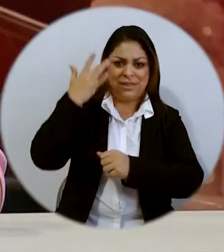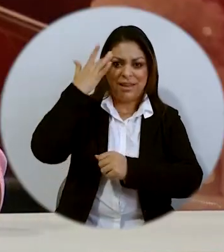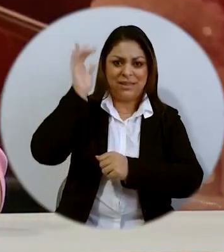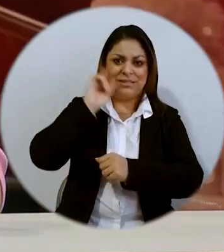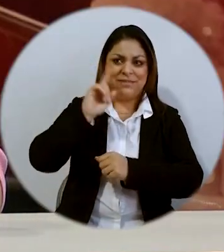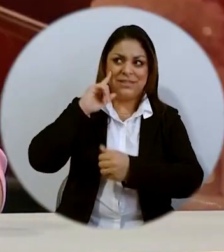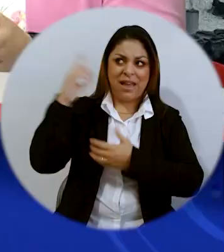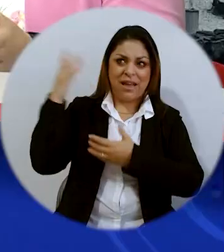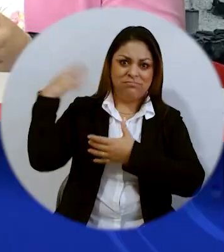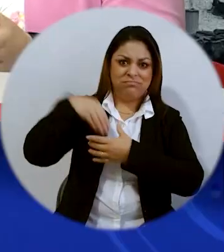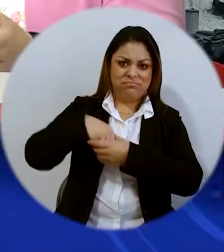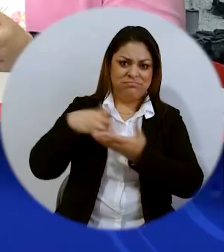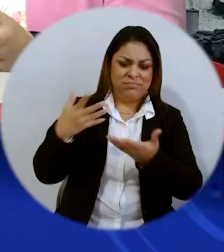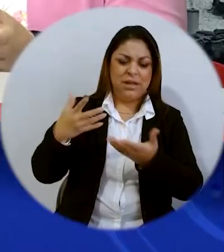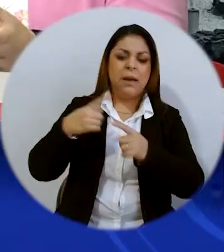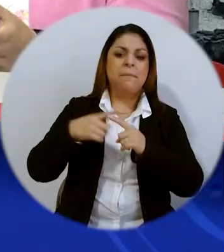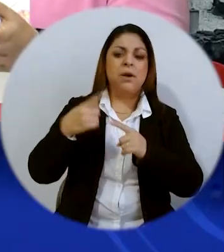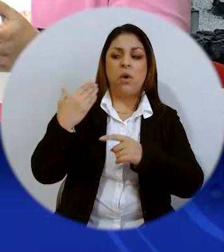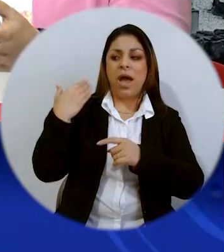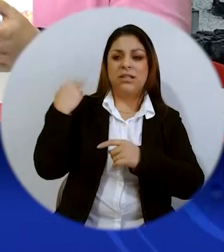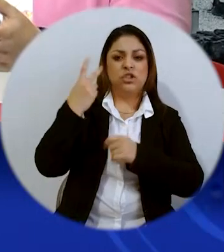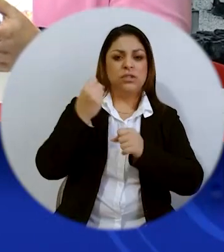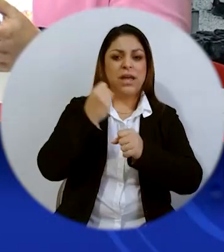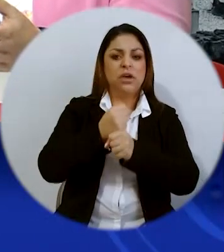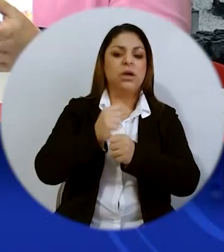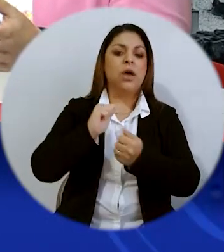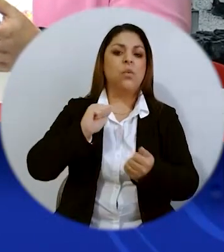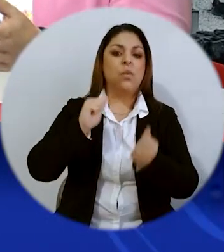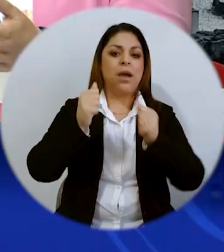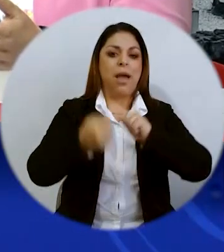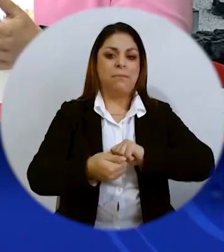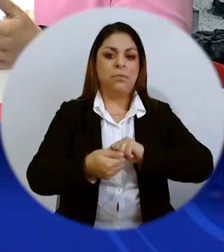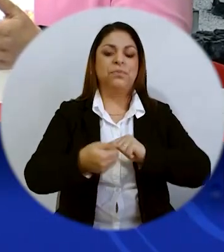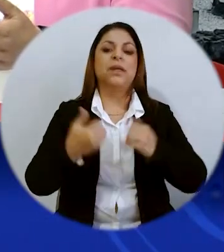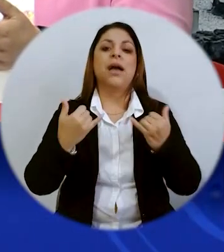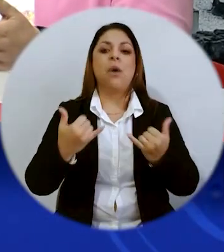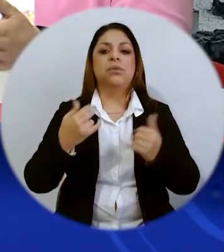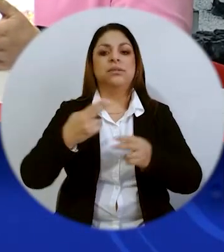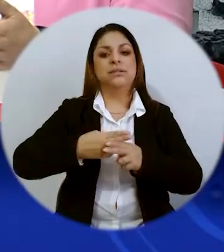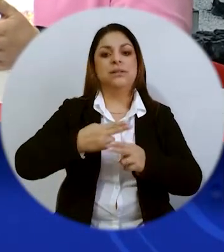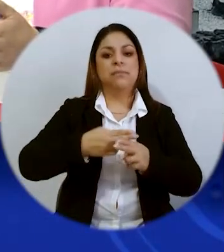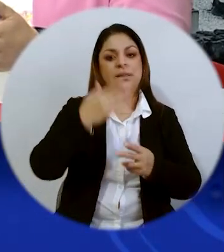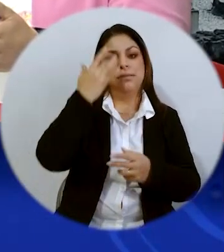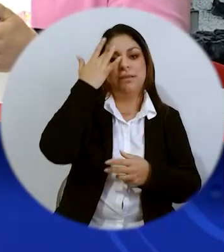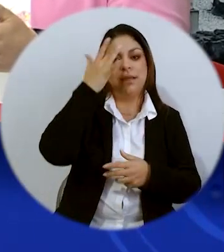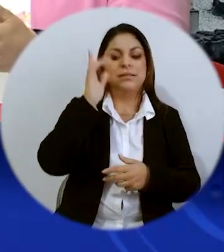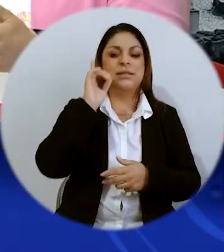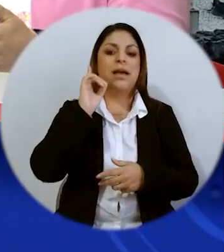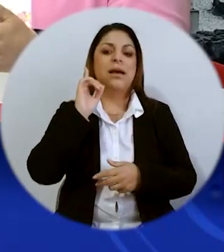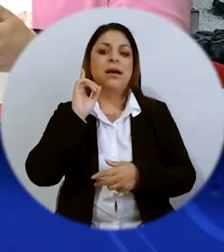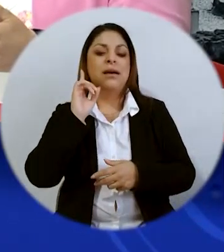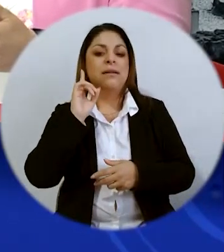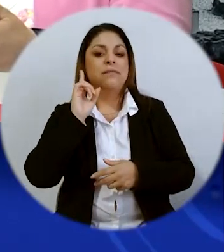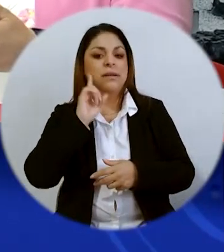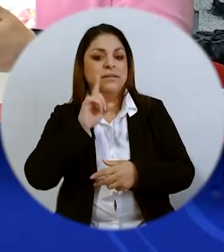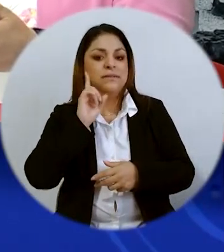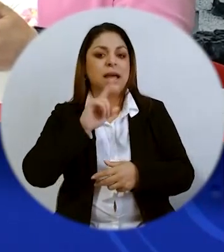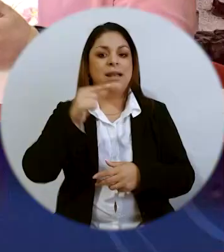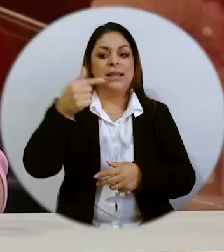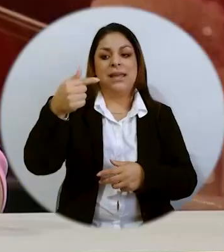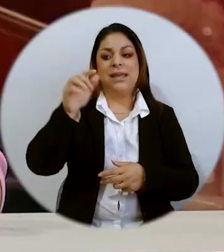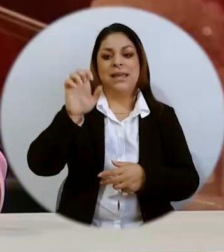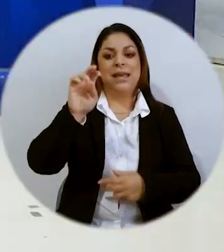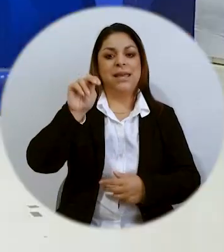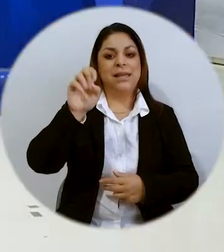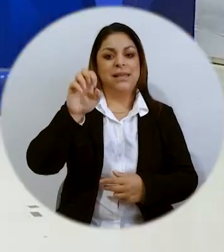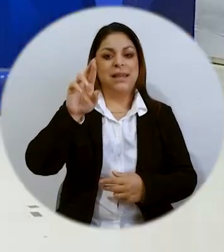cambio importante en los últimos 2 años que tiene que ver con la inteligencia artificial generativa. Sí, y entonces,